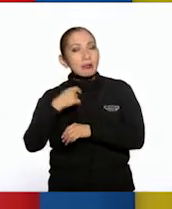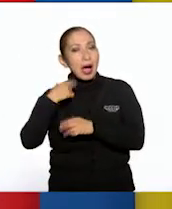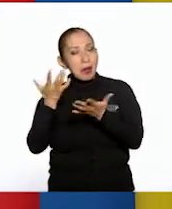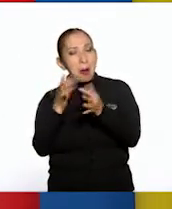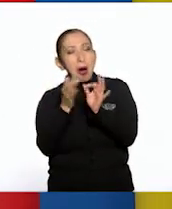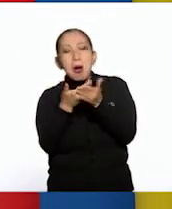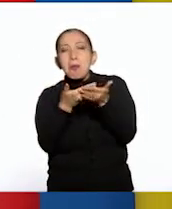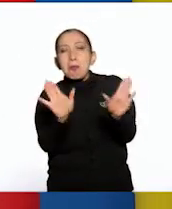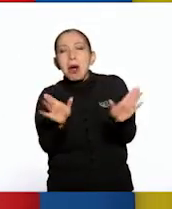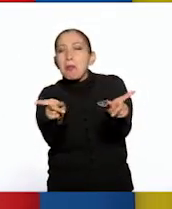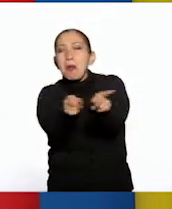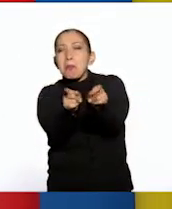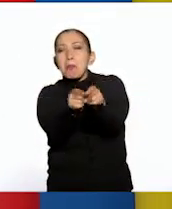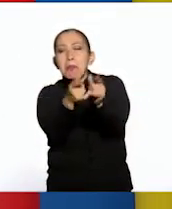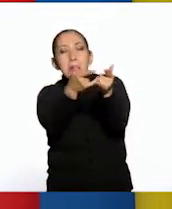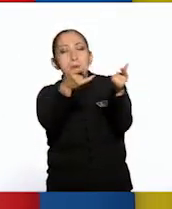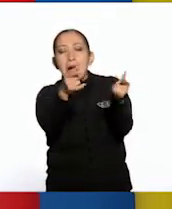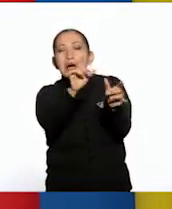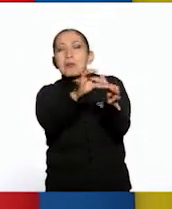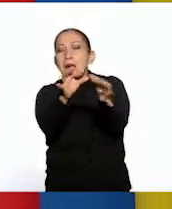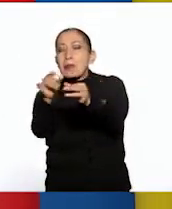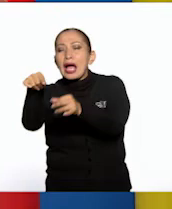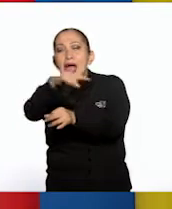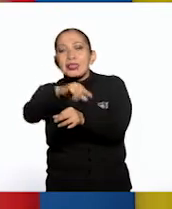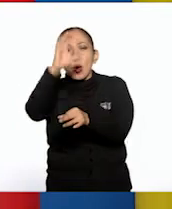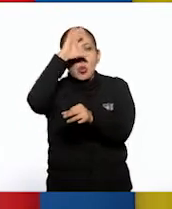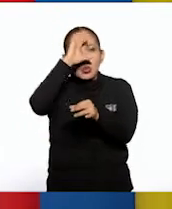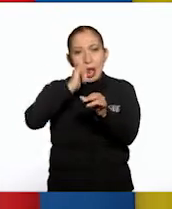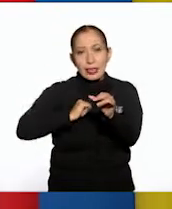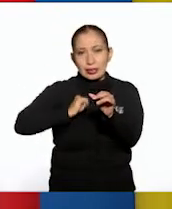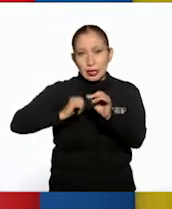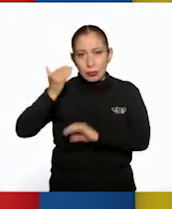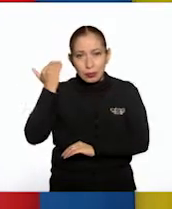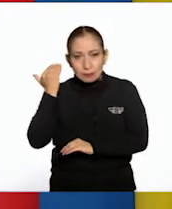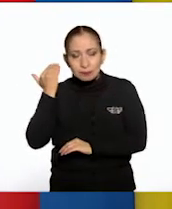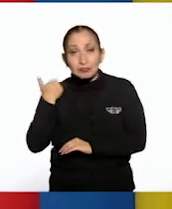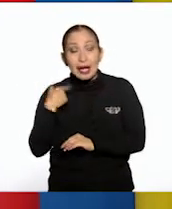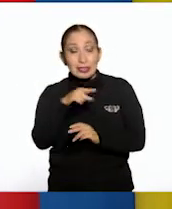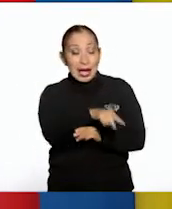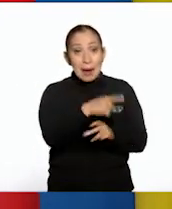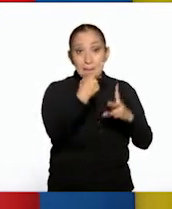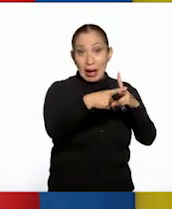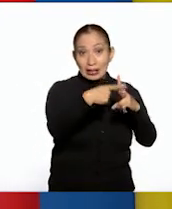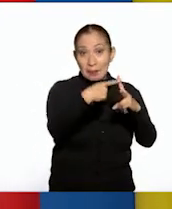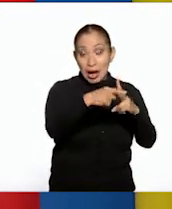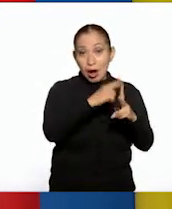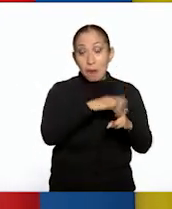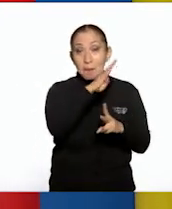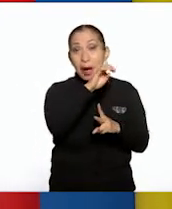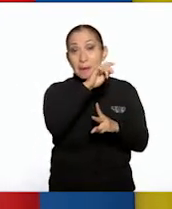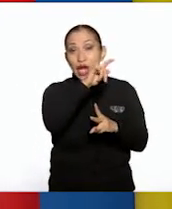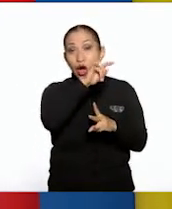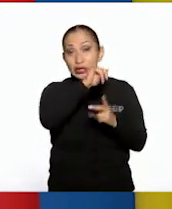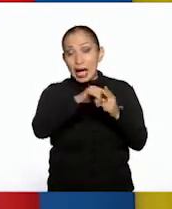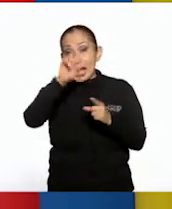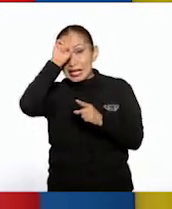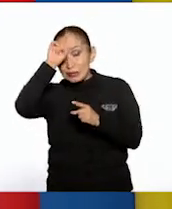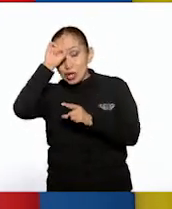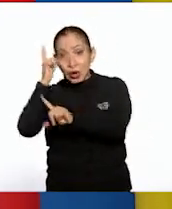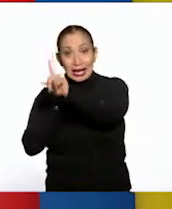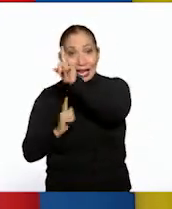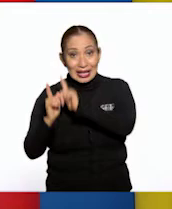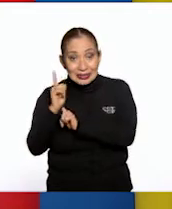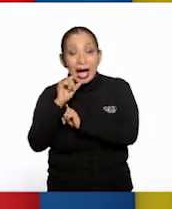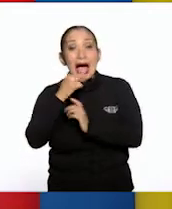dimos un breve recorrido por algunos de los aportes de estas culturas de la antigüedad, desde las matemáticas con los babilonios, egipcios y